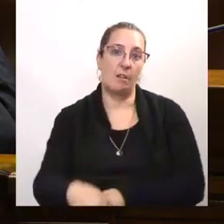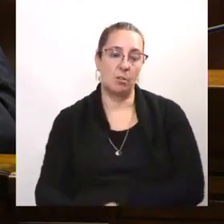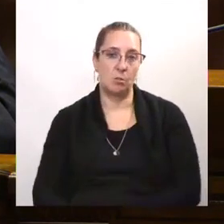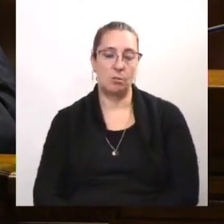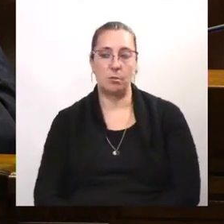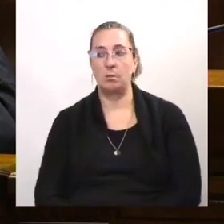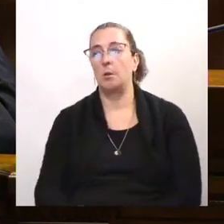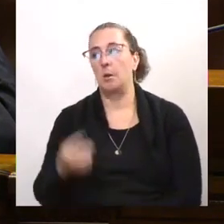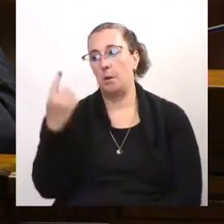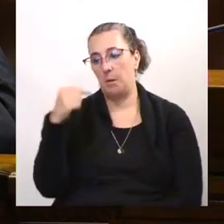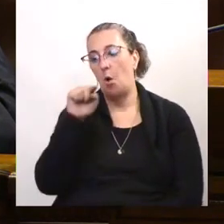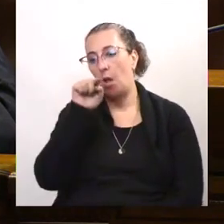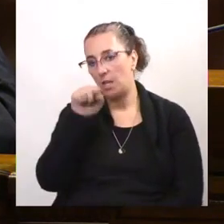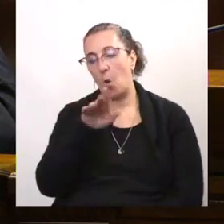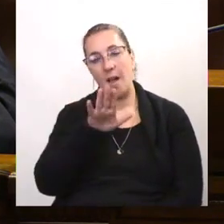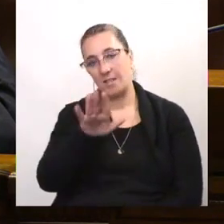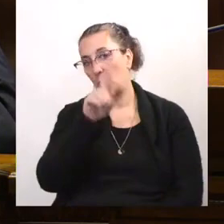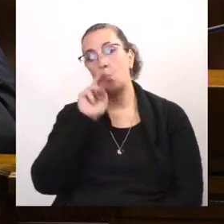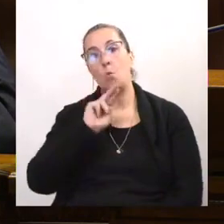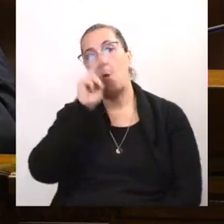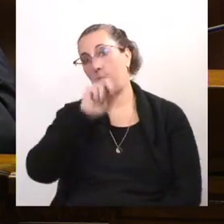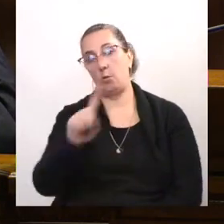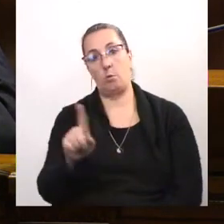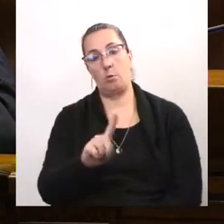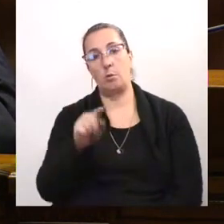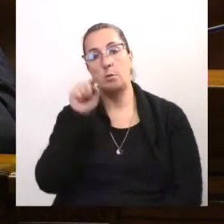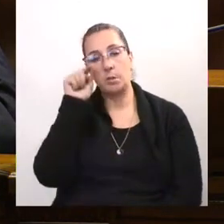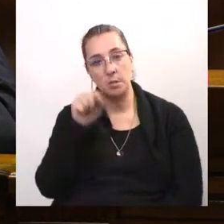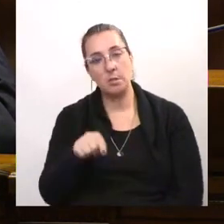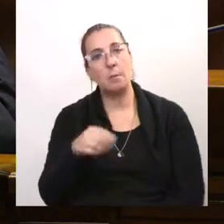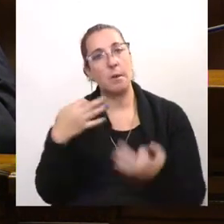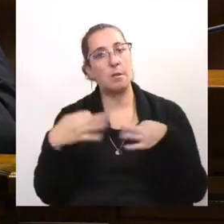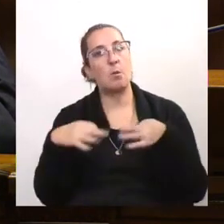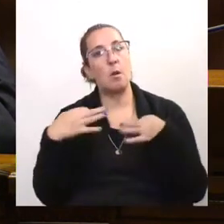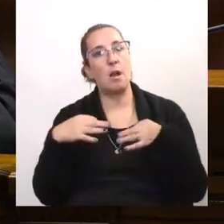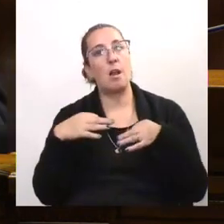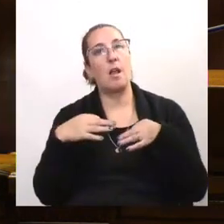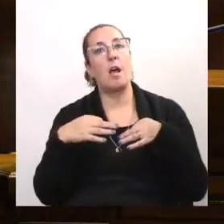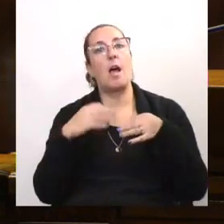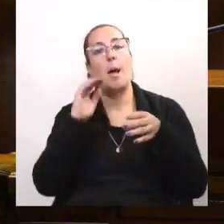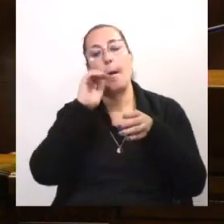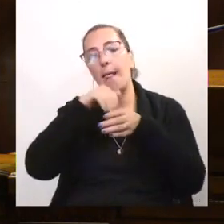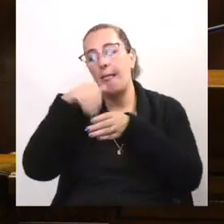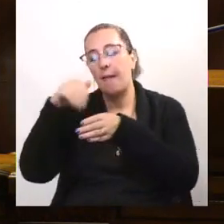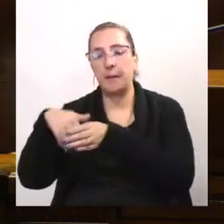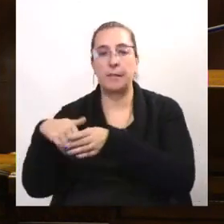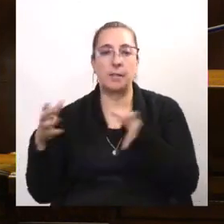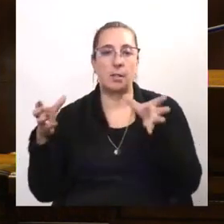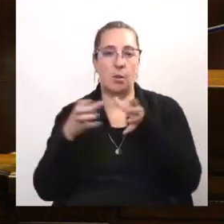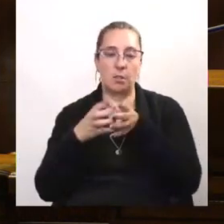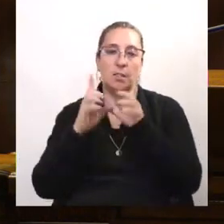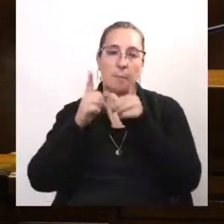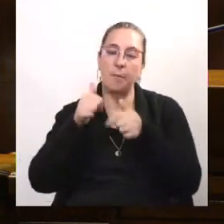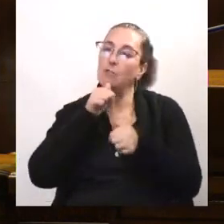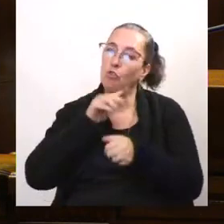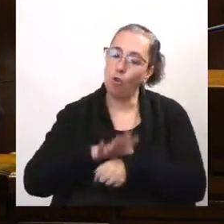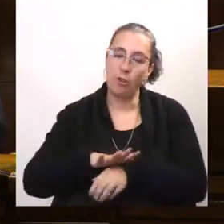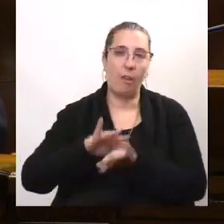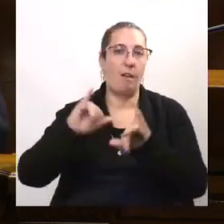Pero eso no sucede en el Uruguay. Y eso es por la particular composición de la Corte, por la historia de la Corte, que acá ha